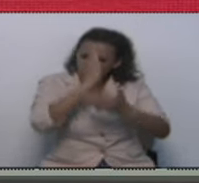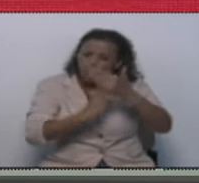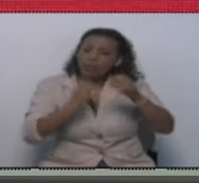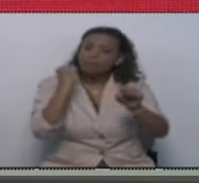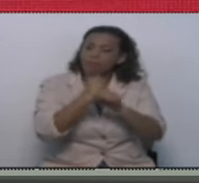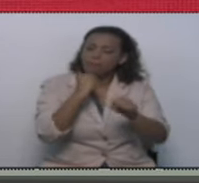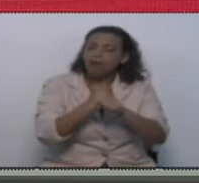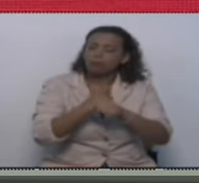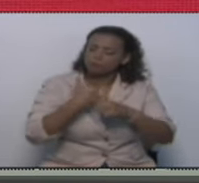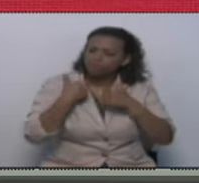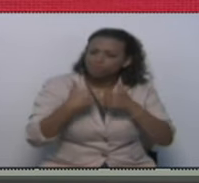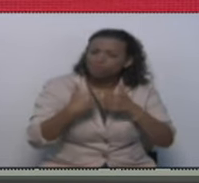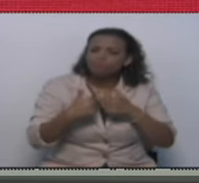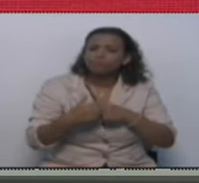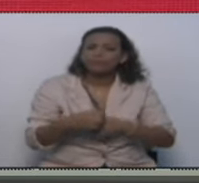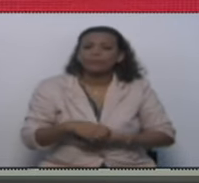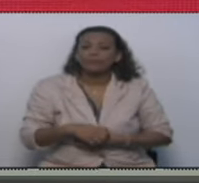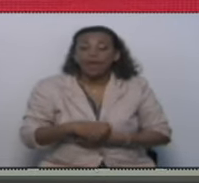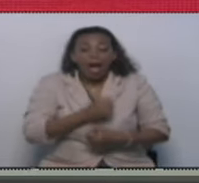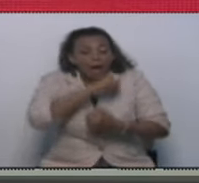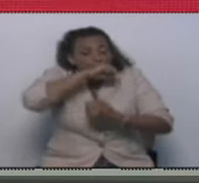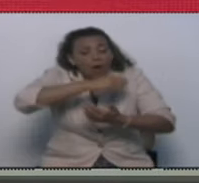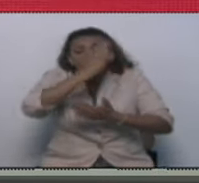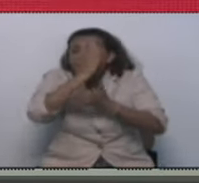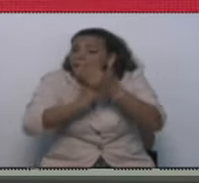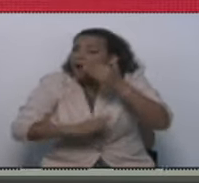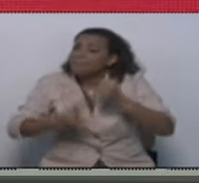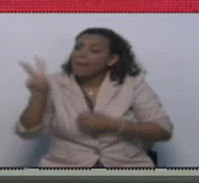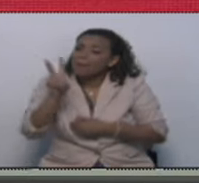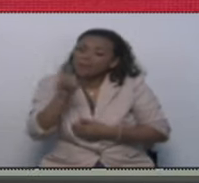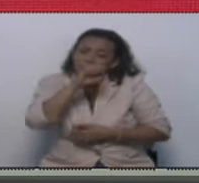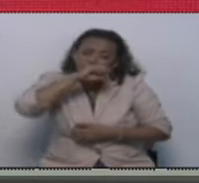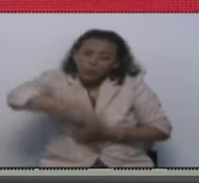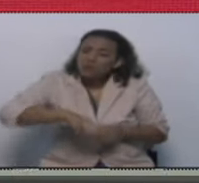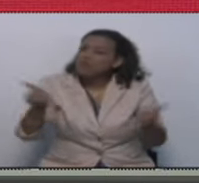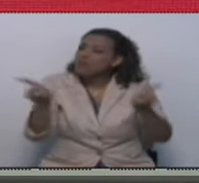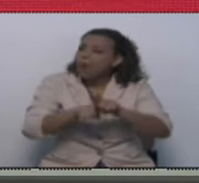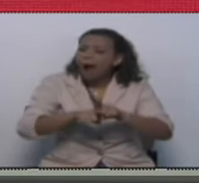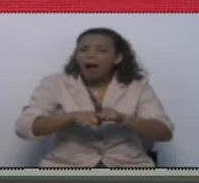trabajadora, ama a Venezuela como ama a su